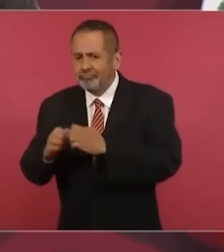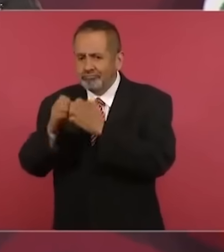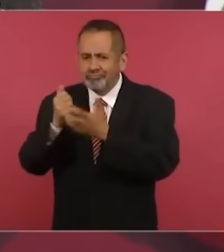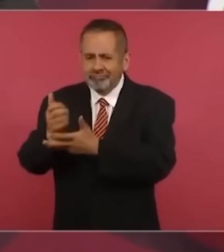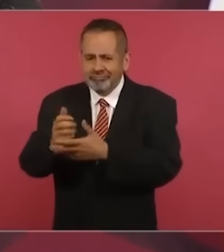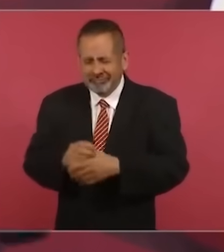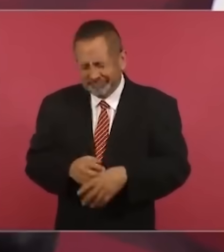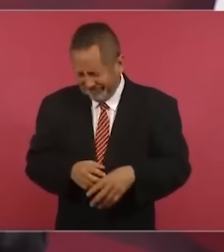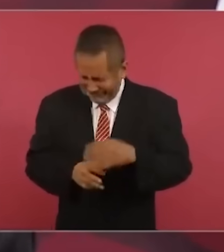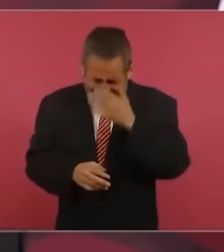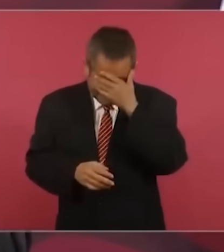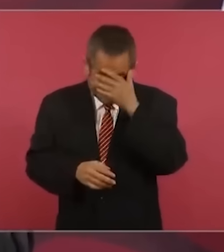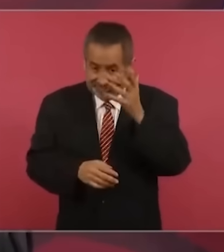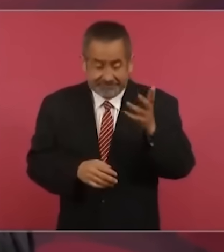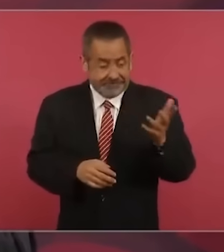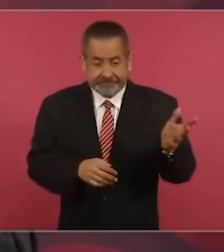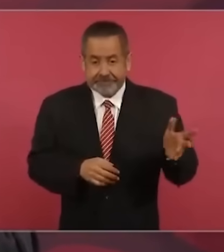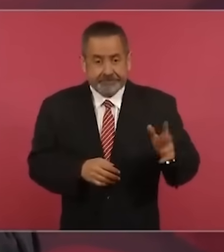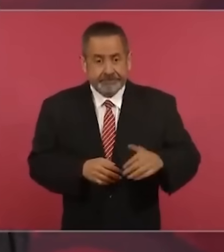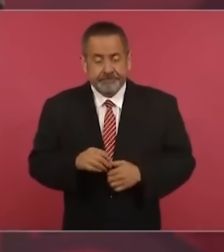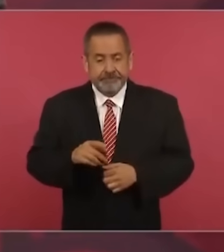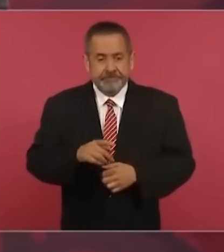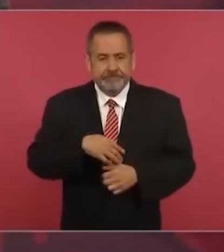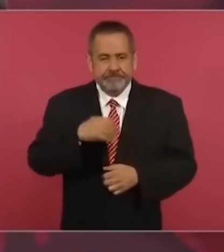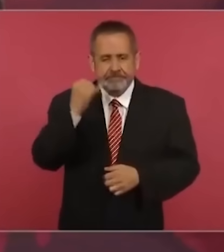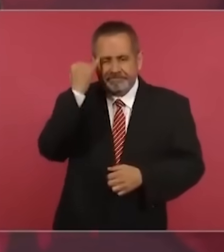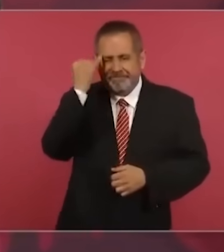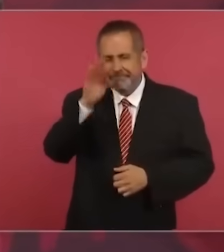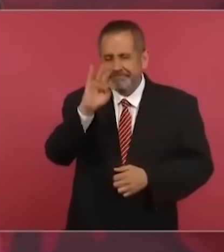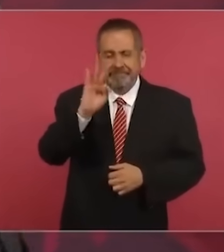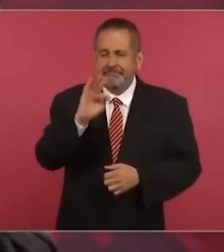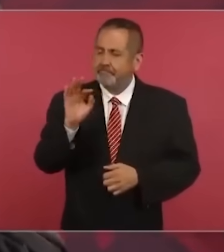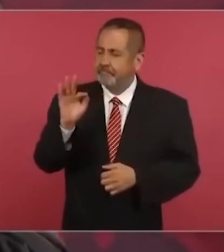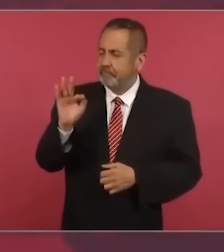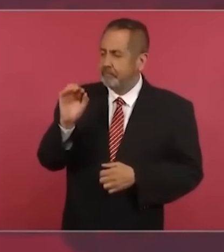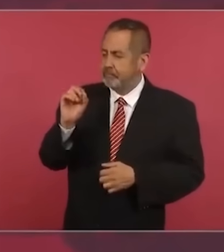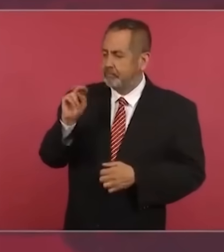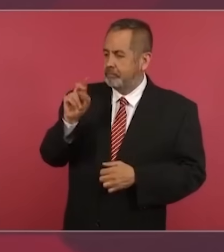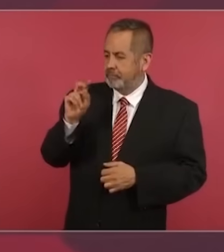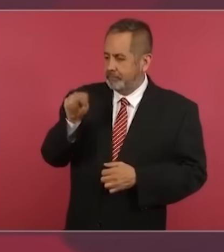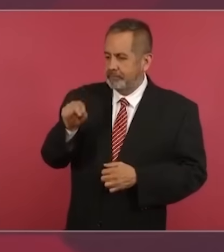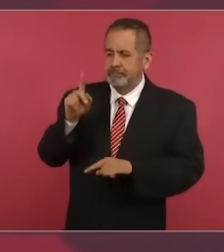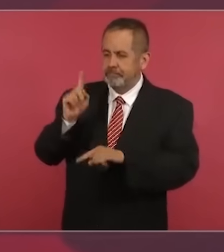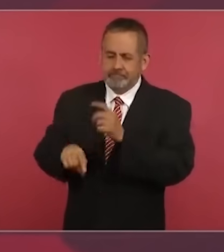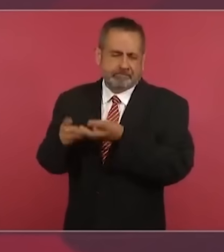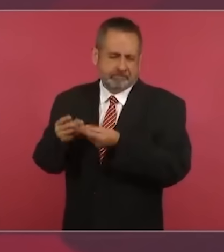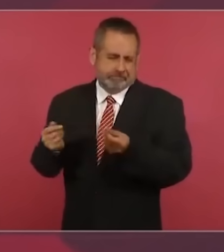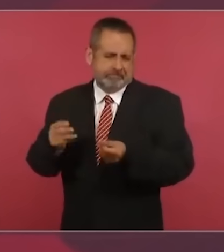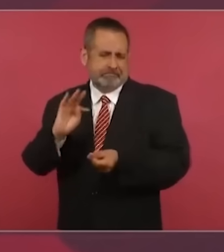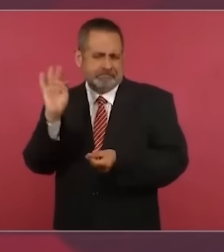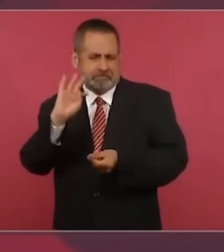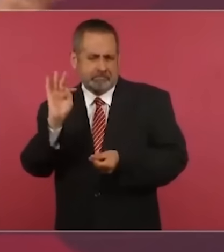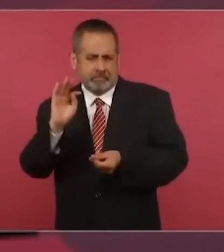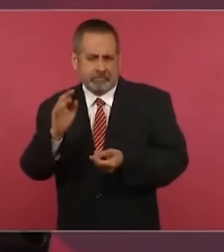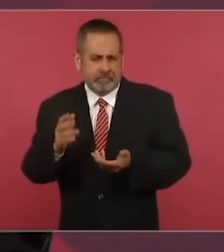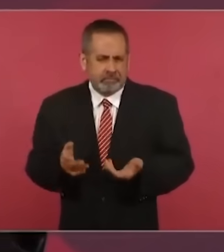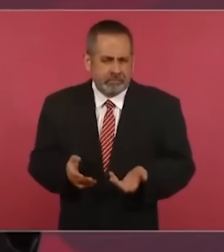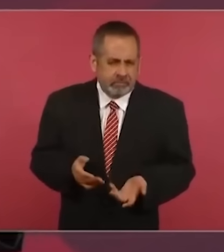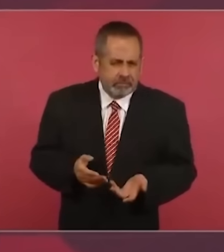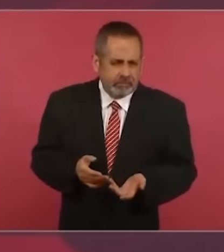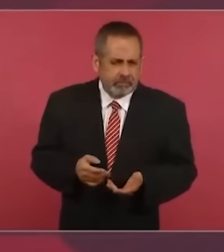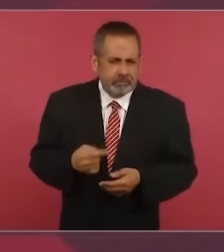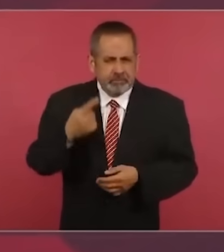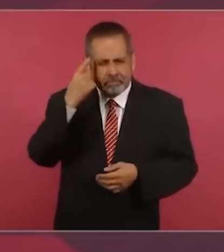vamos a suponer de que desapareció el Fonden. Sí. ¿Por qué empezar a hablar de